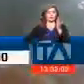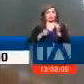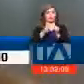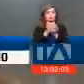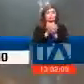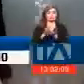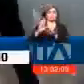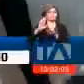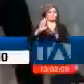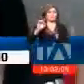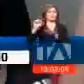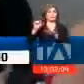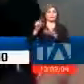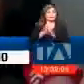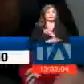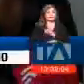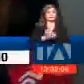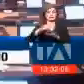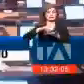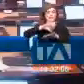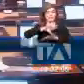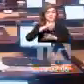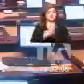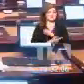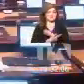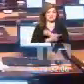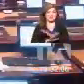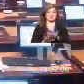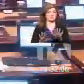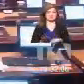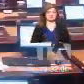por lo cual la Asamblea solo podría censurarla. En Quito, Andrea Samaniego, 24 horas.